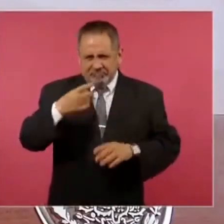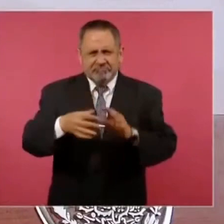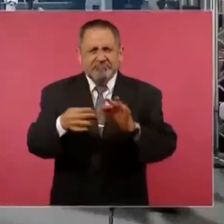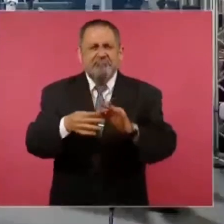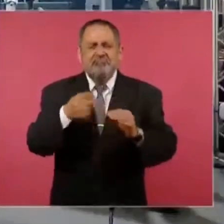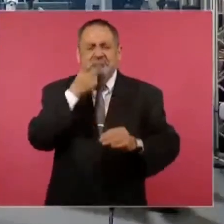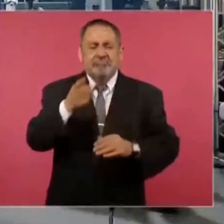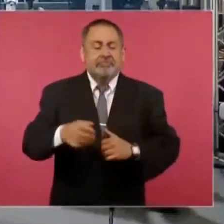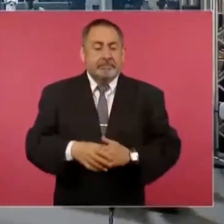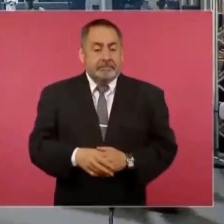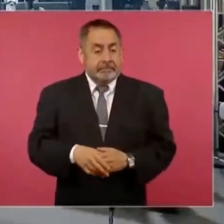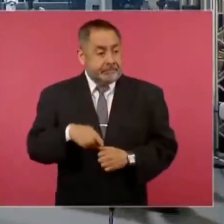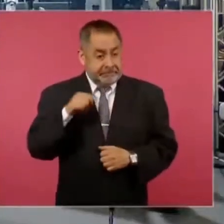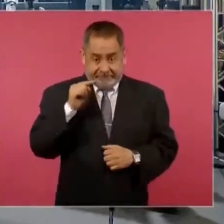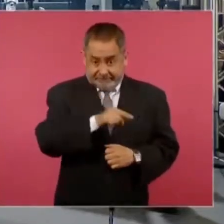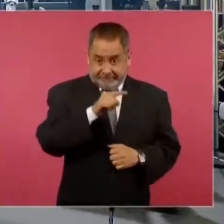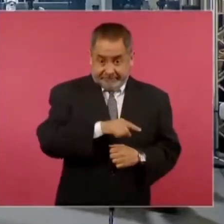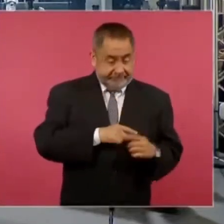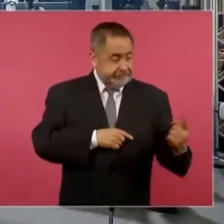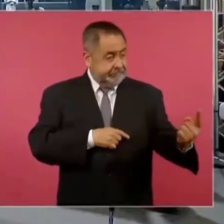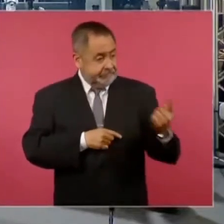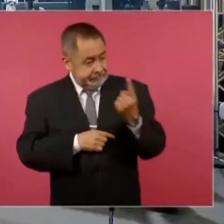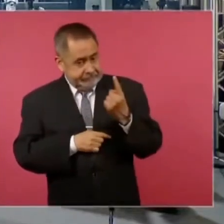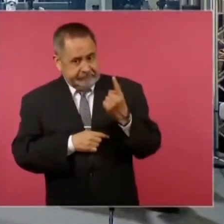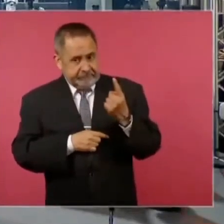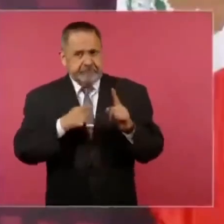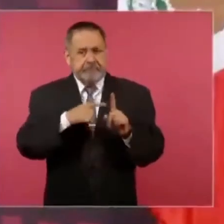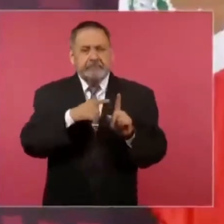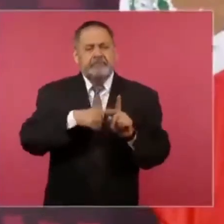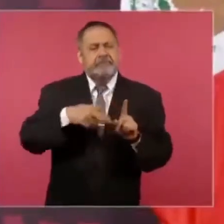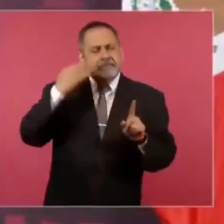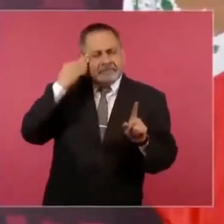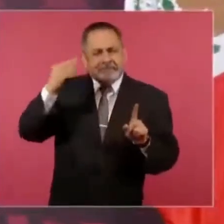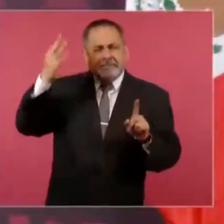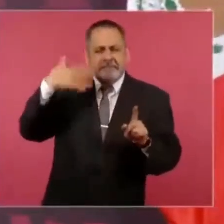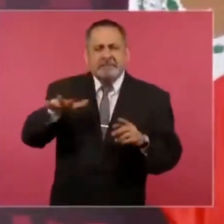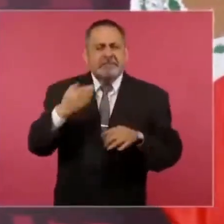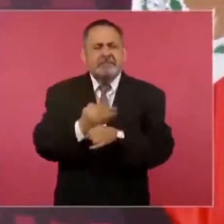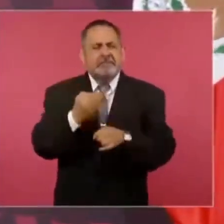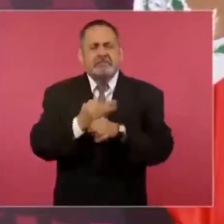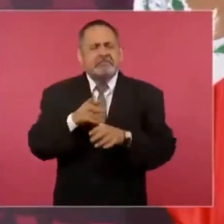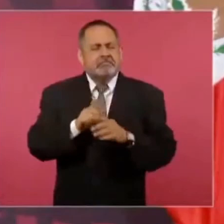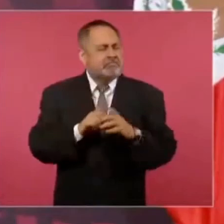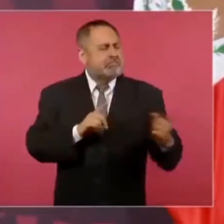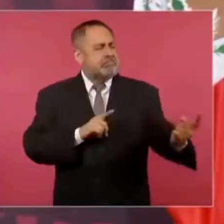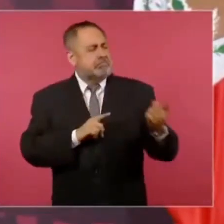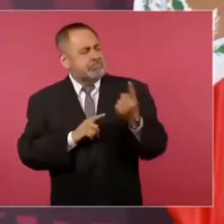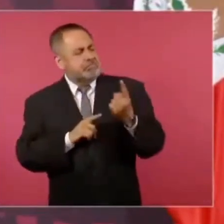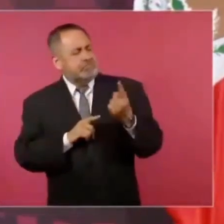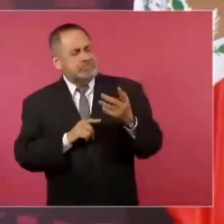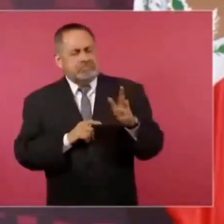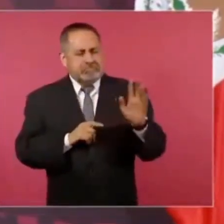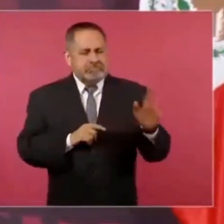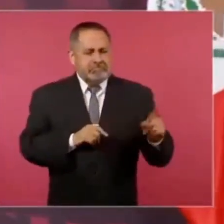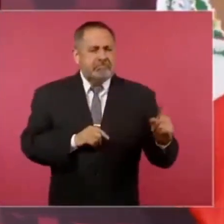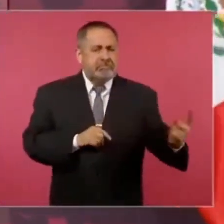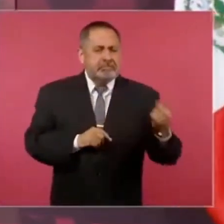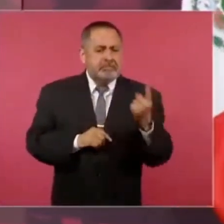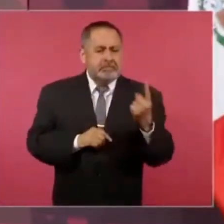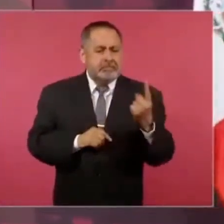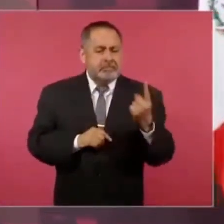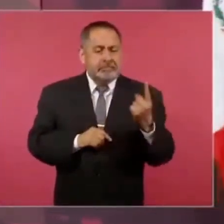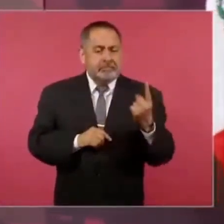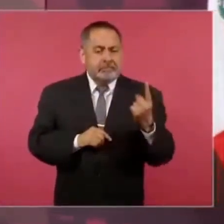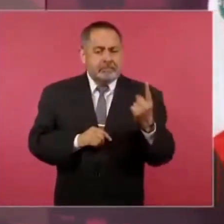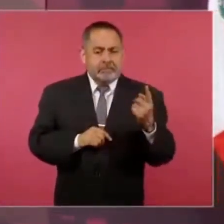Es que llegó en ese entonces como ahora, pero en ese entonces más, no